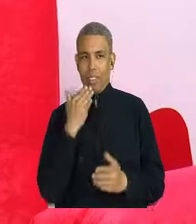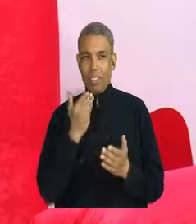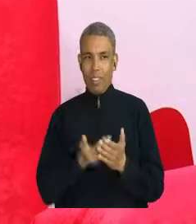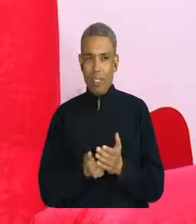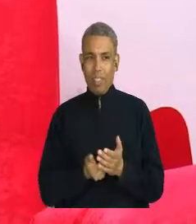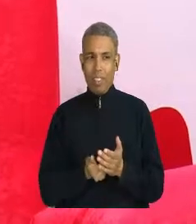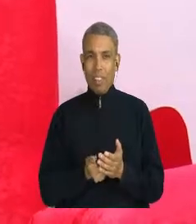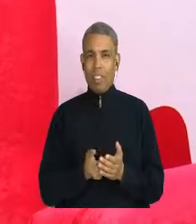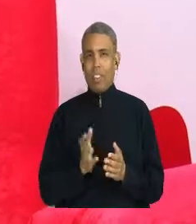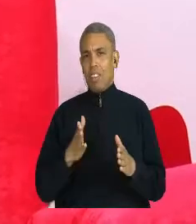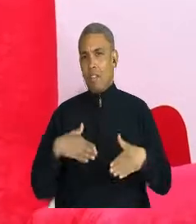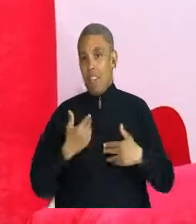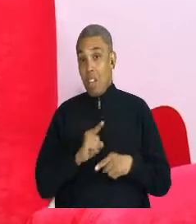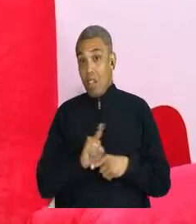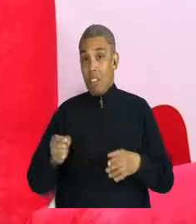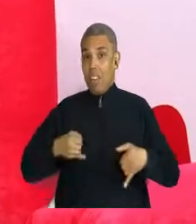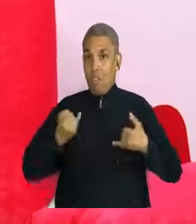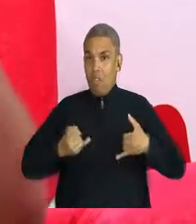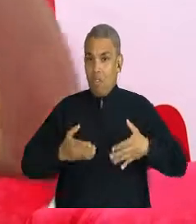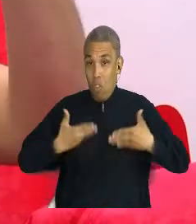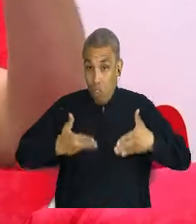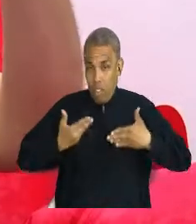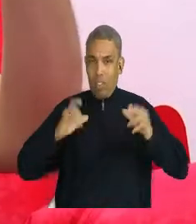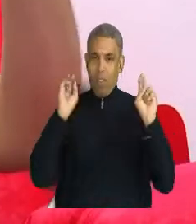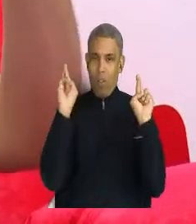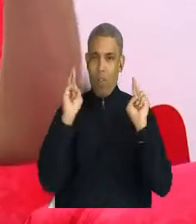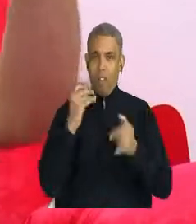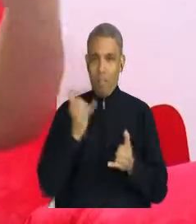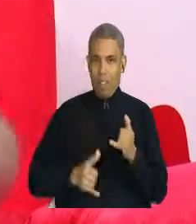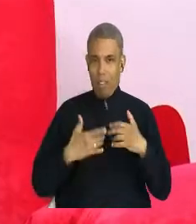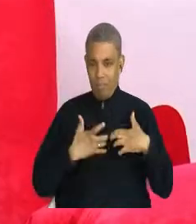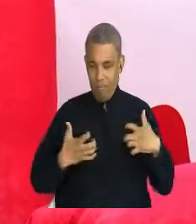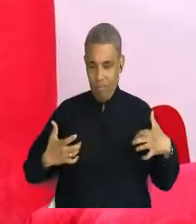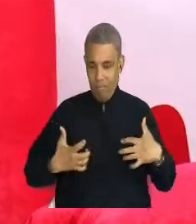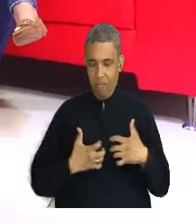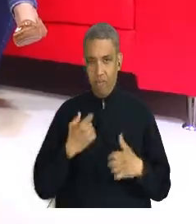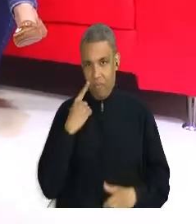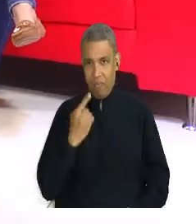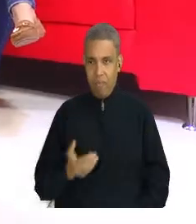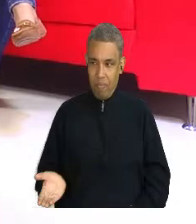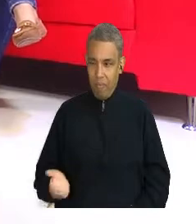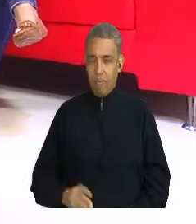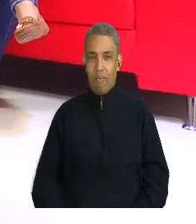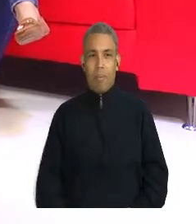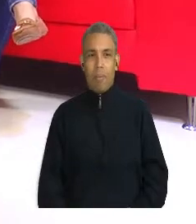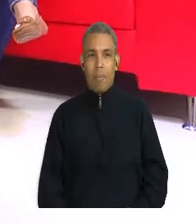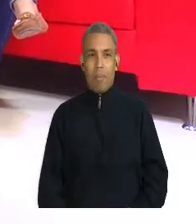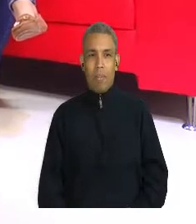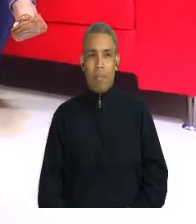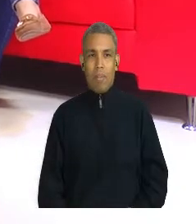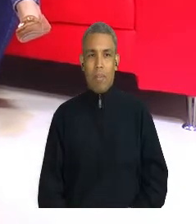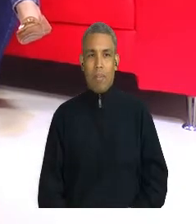Que pasen un fin de semana genial y bueno. Vamos a despedir el fin de semana como es.